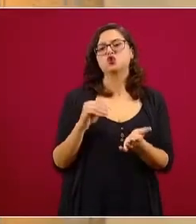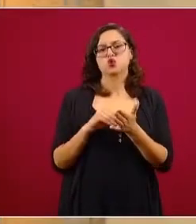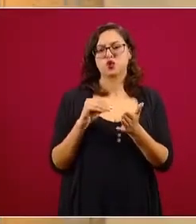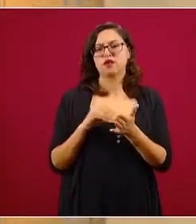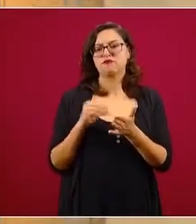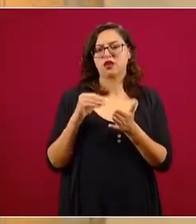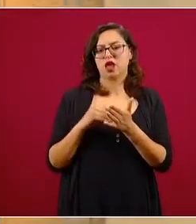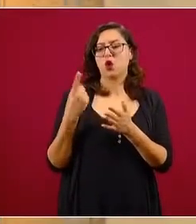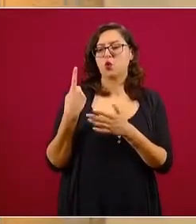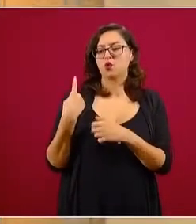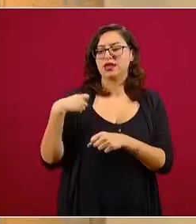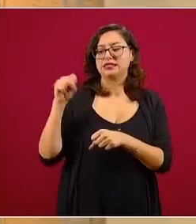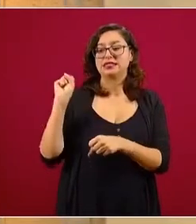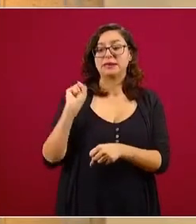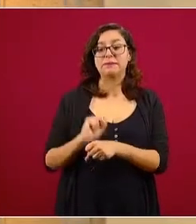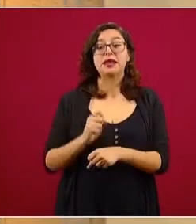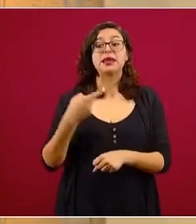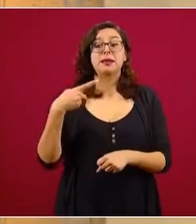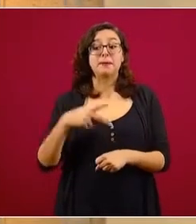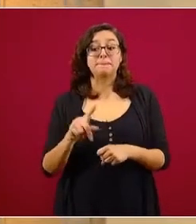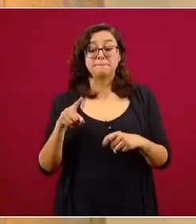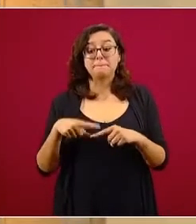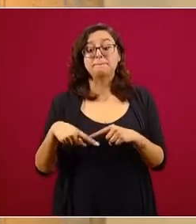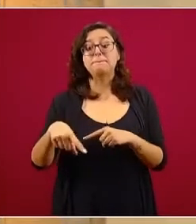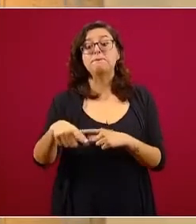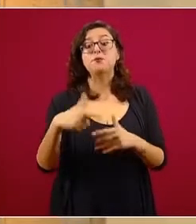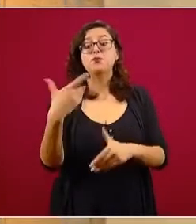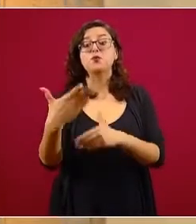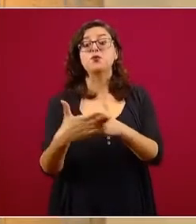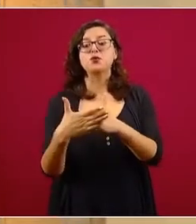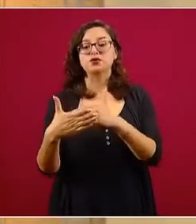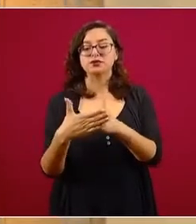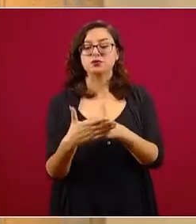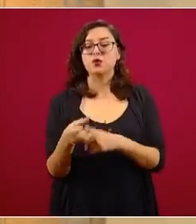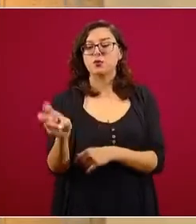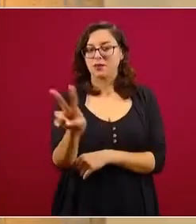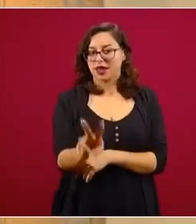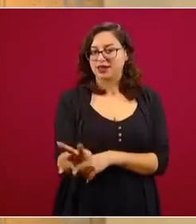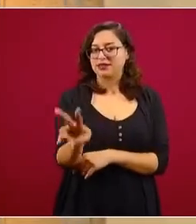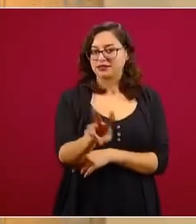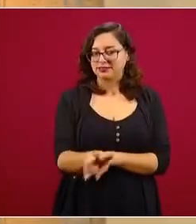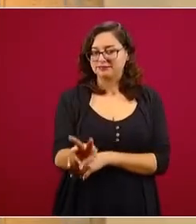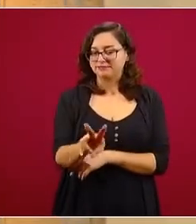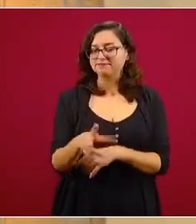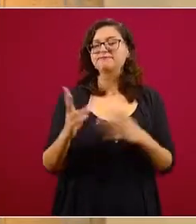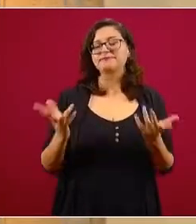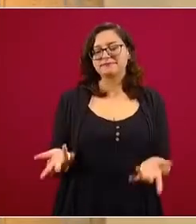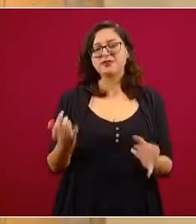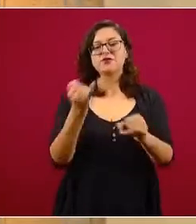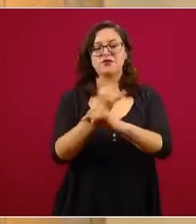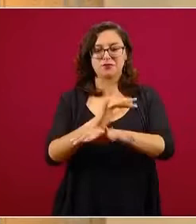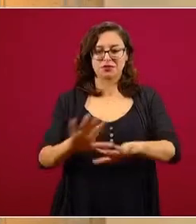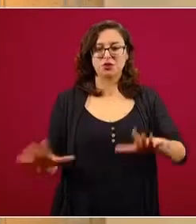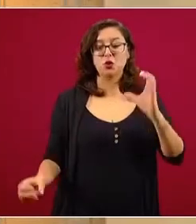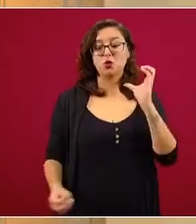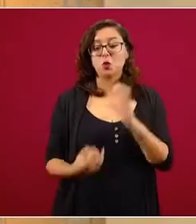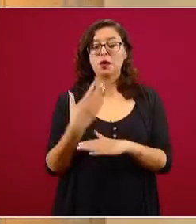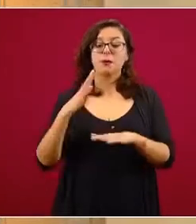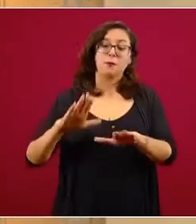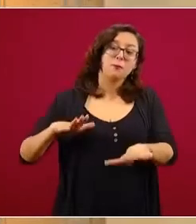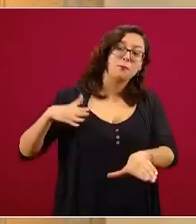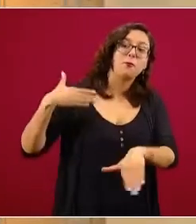pasada, pero precisamente esta semana tocará actualizar el día viernes el semáforo de riesgo COVID para la próxima